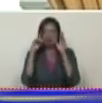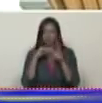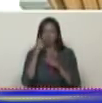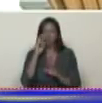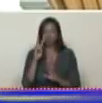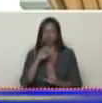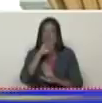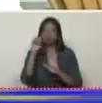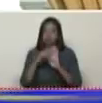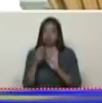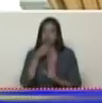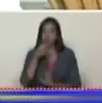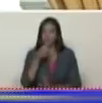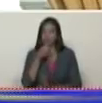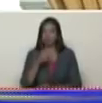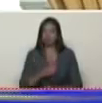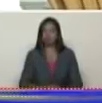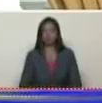completa.